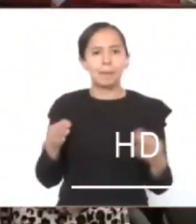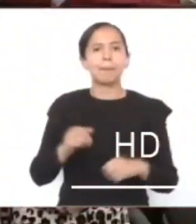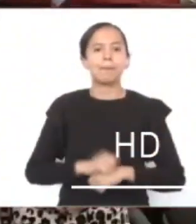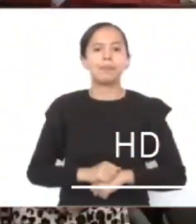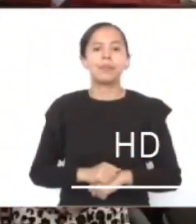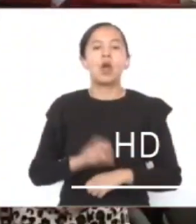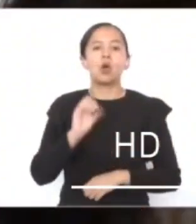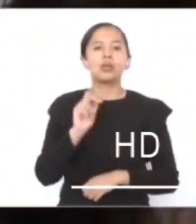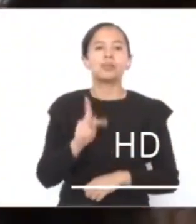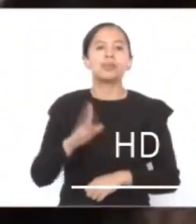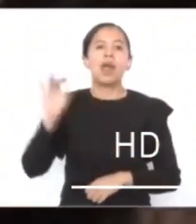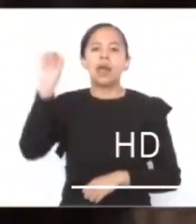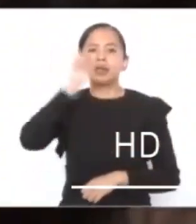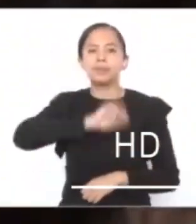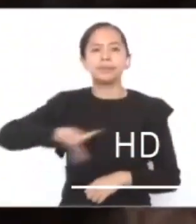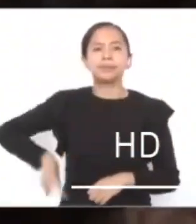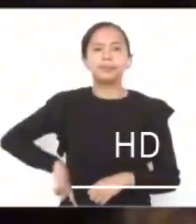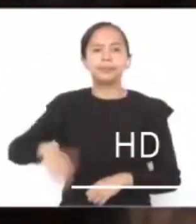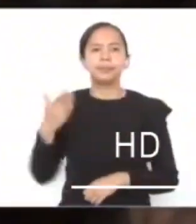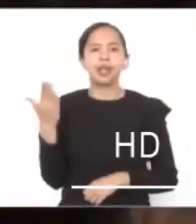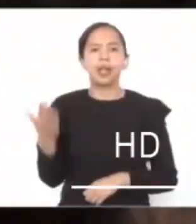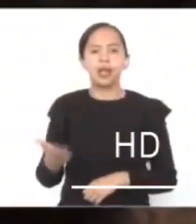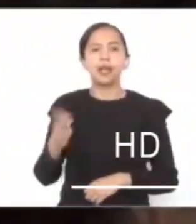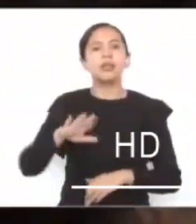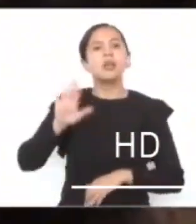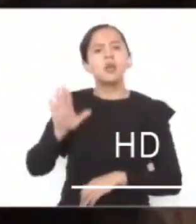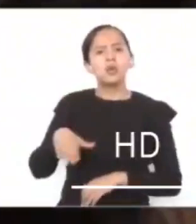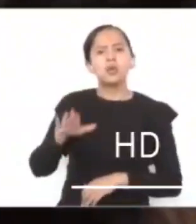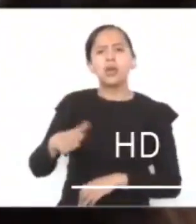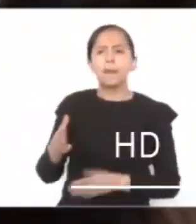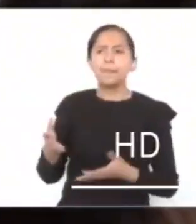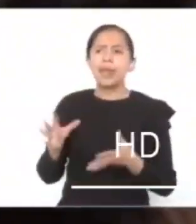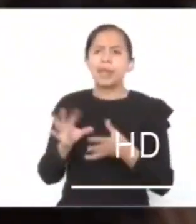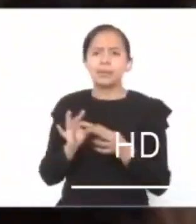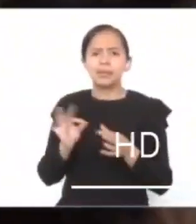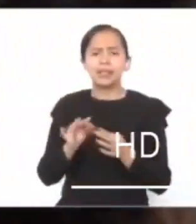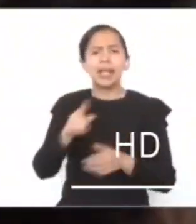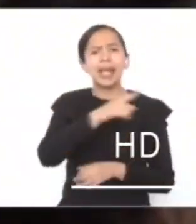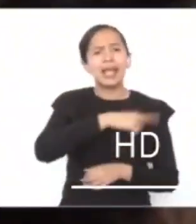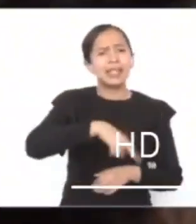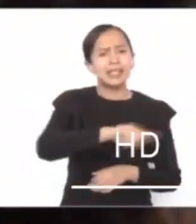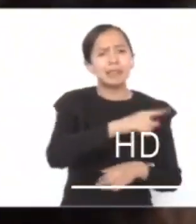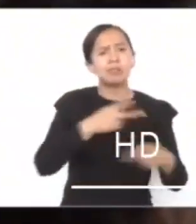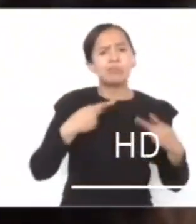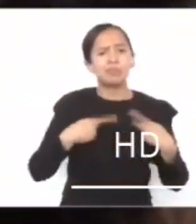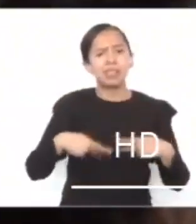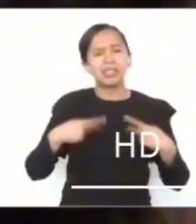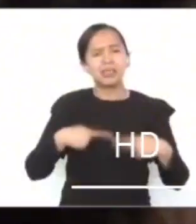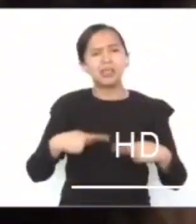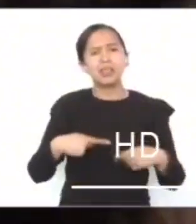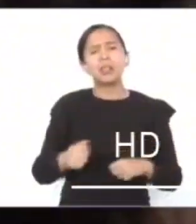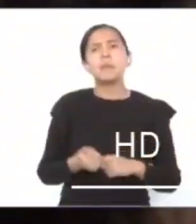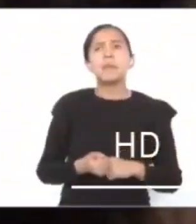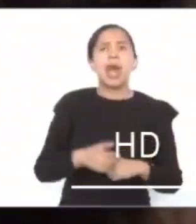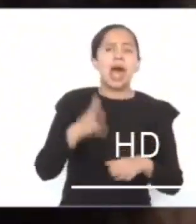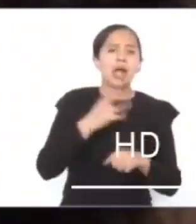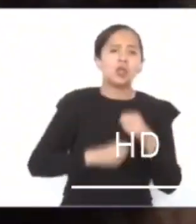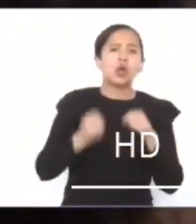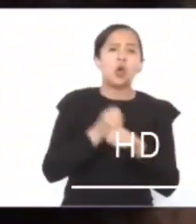jefe de gobierno, nada más pedirle si nos puede comentar algún mensaje para los damnificados de los sismos del 85,